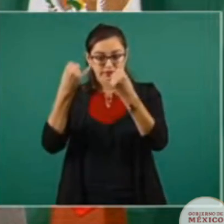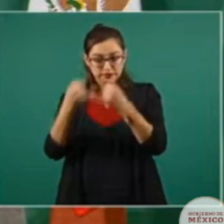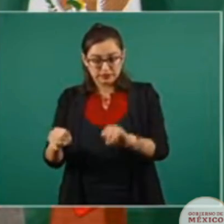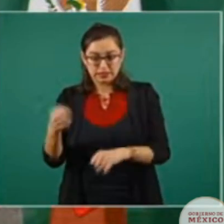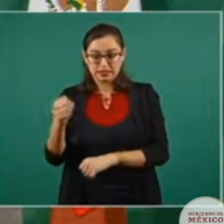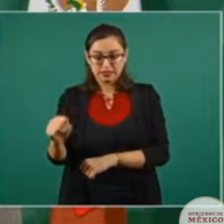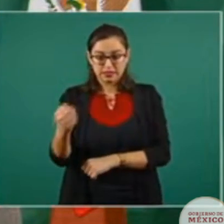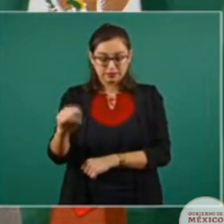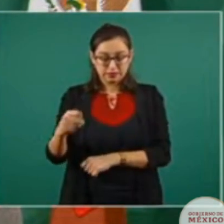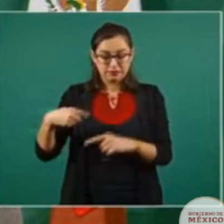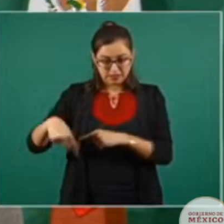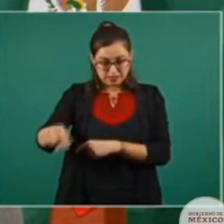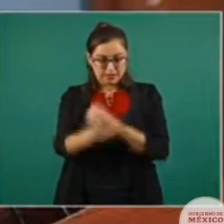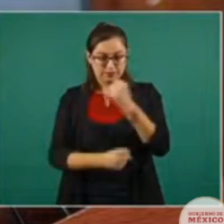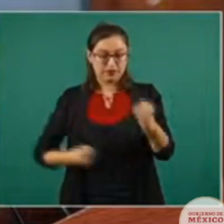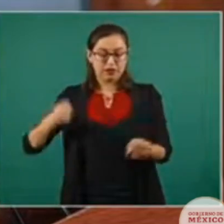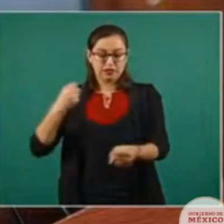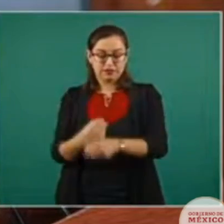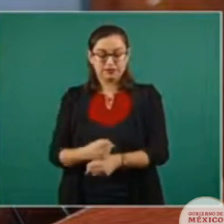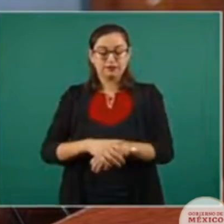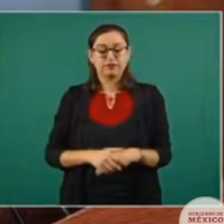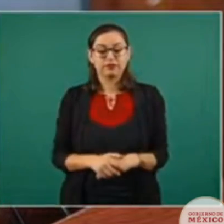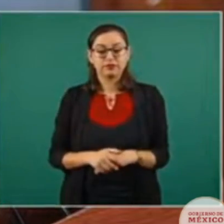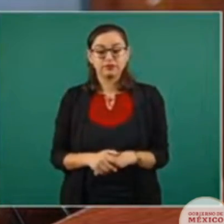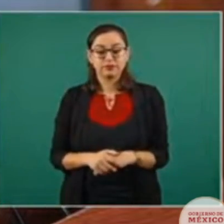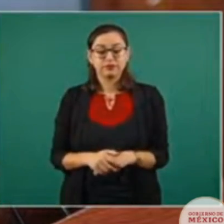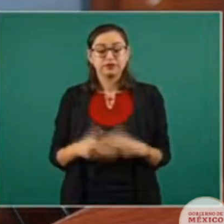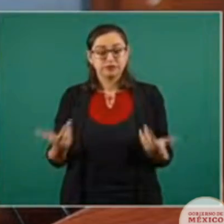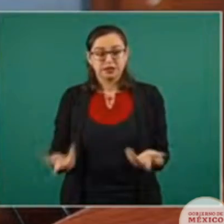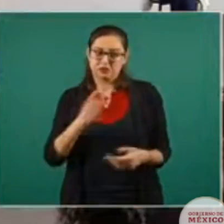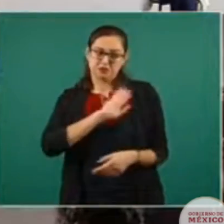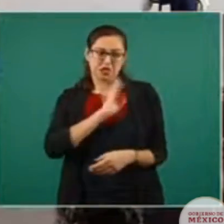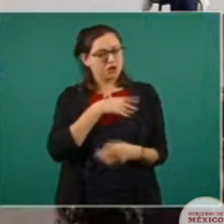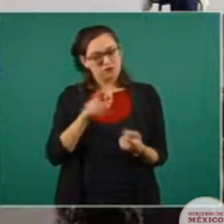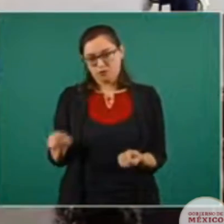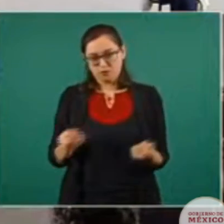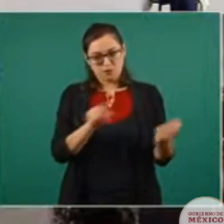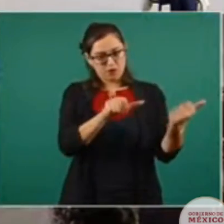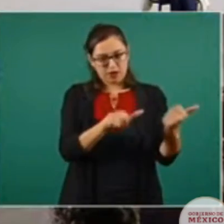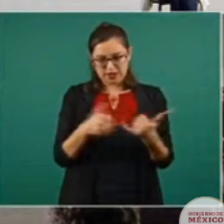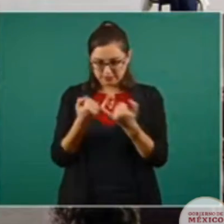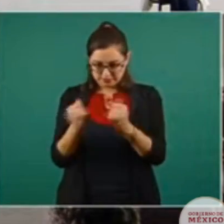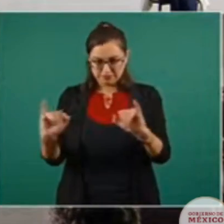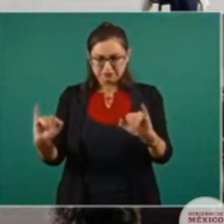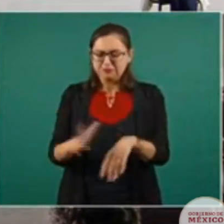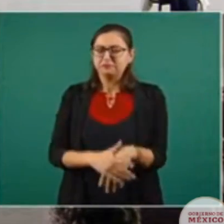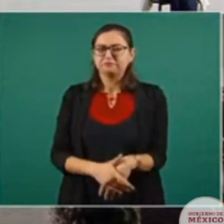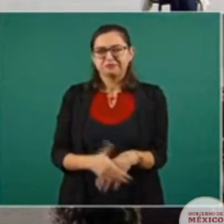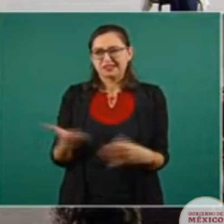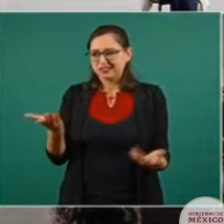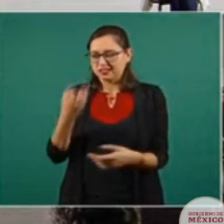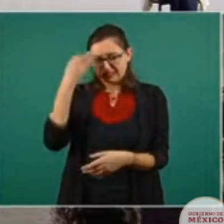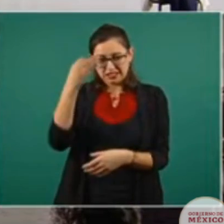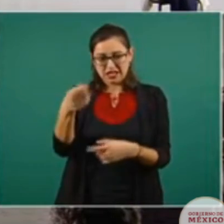de este año. Nos encontramos pues en un periodo en el que resulta ineludible